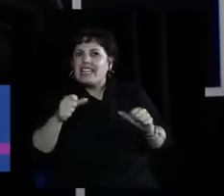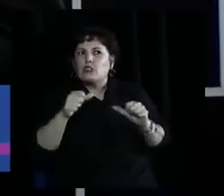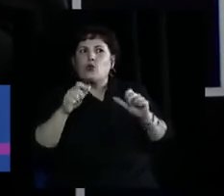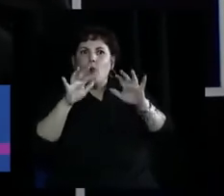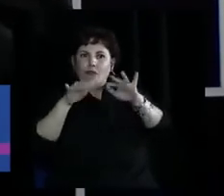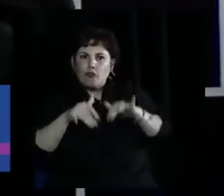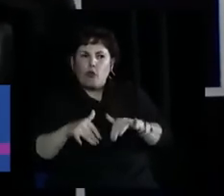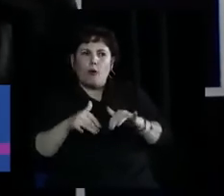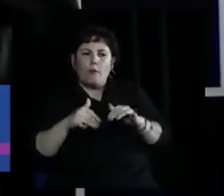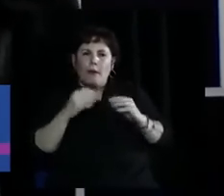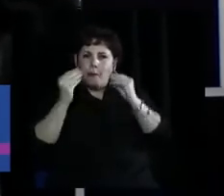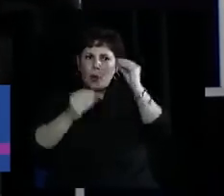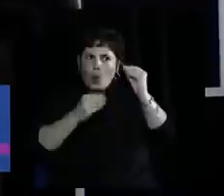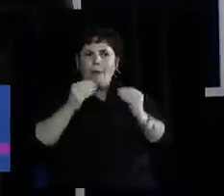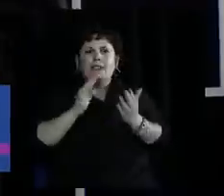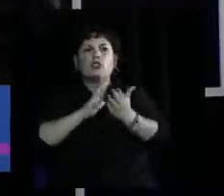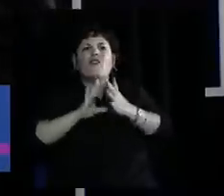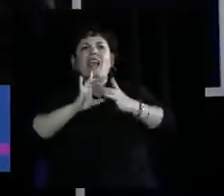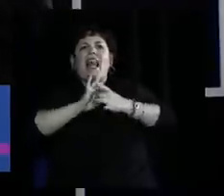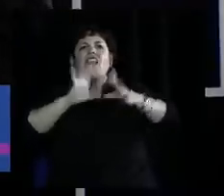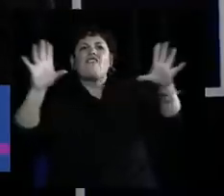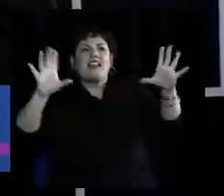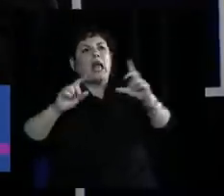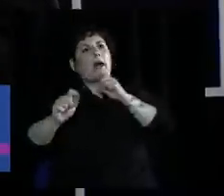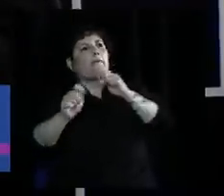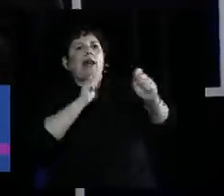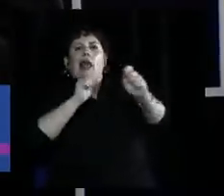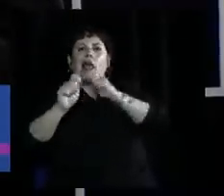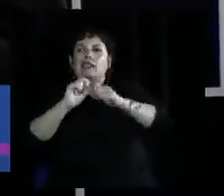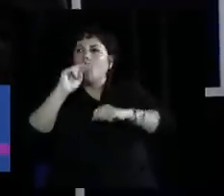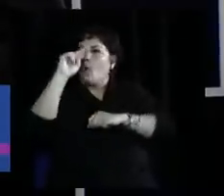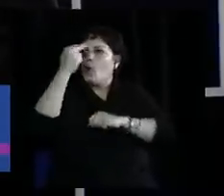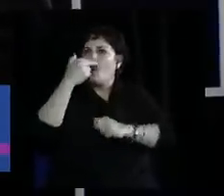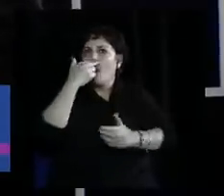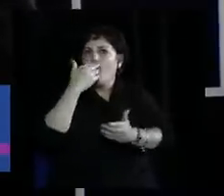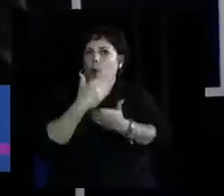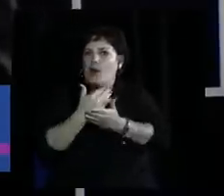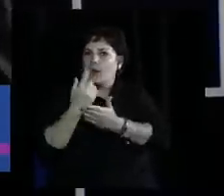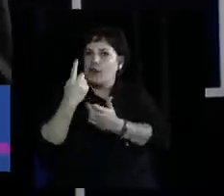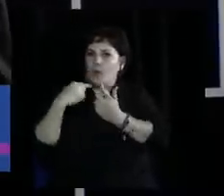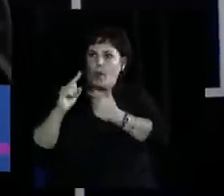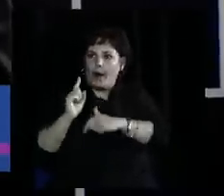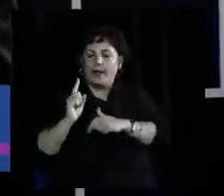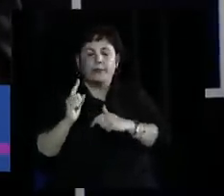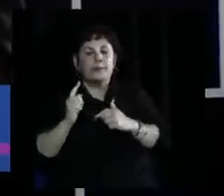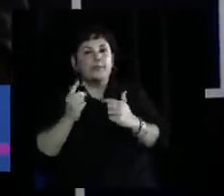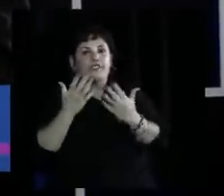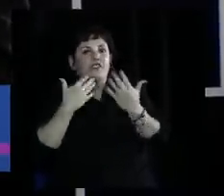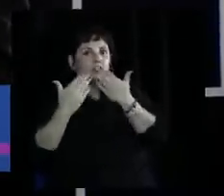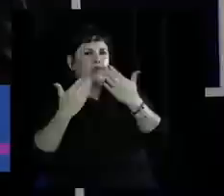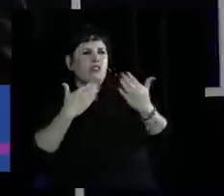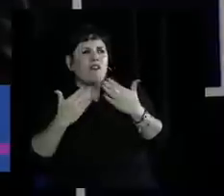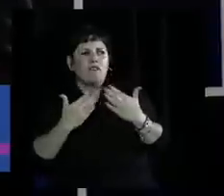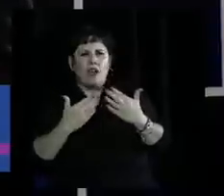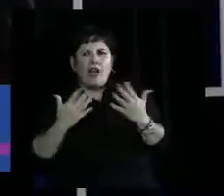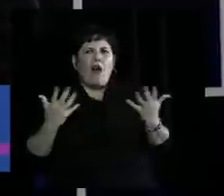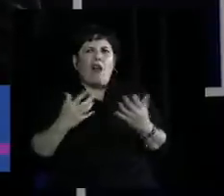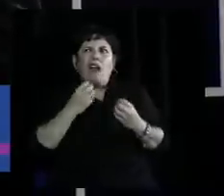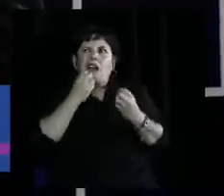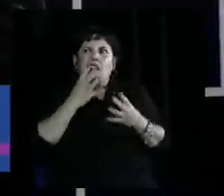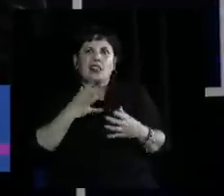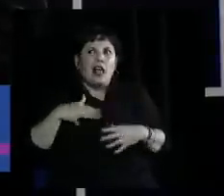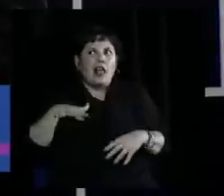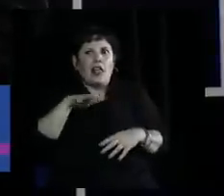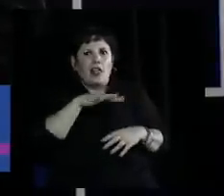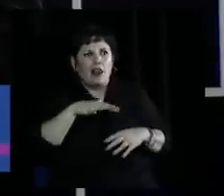informe en relación con la libertad de prensa en el Uruguay en el último año. Vamos a hablar con él de este tipo, de las cosas que están sucediendo